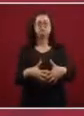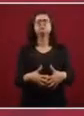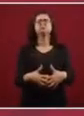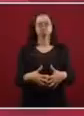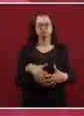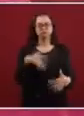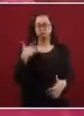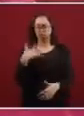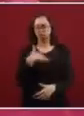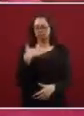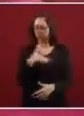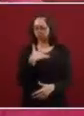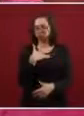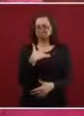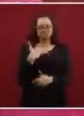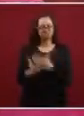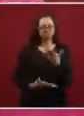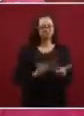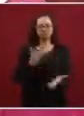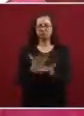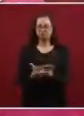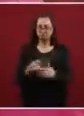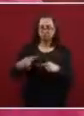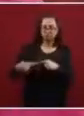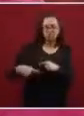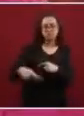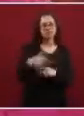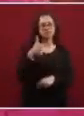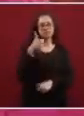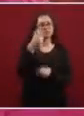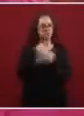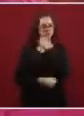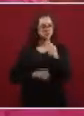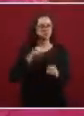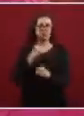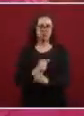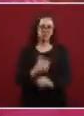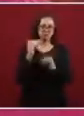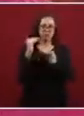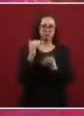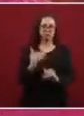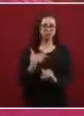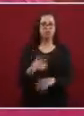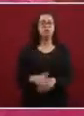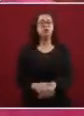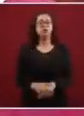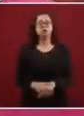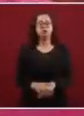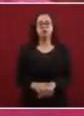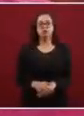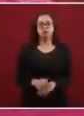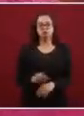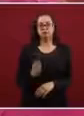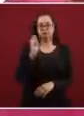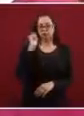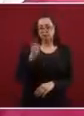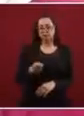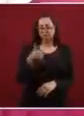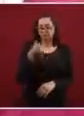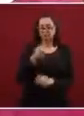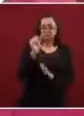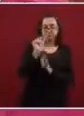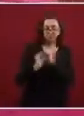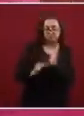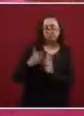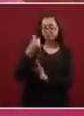decidimos hacer una propuesta que abarcara todo el sexenio. En lugar de tener renovaciones cada seis meses y cada seis meses